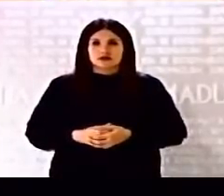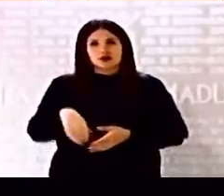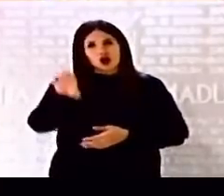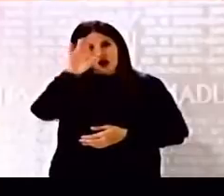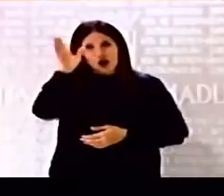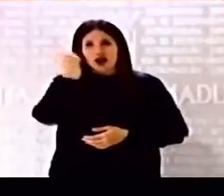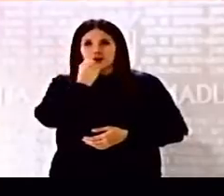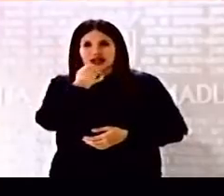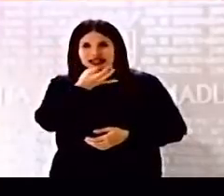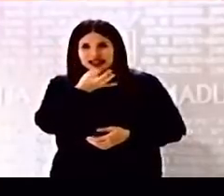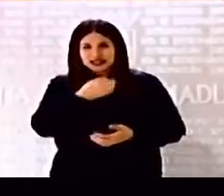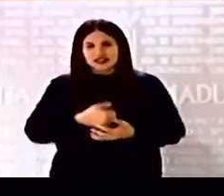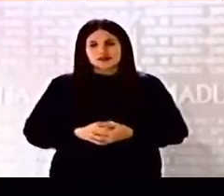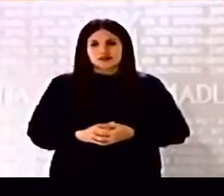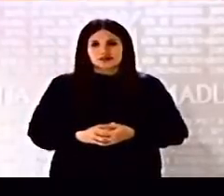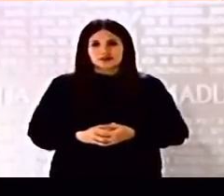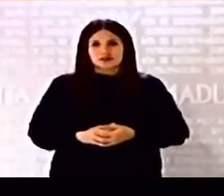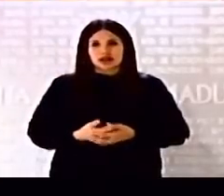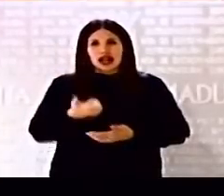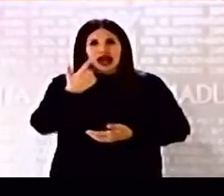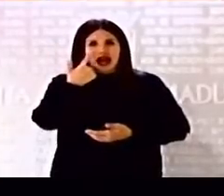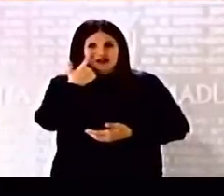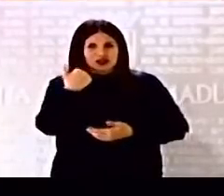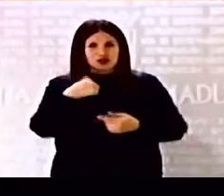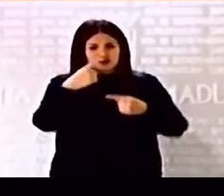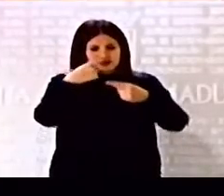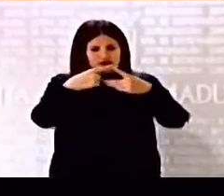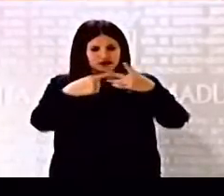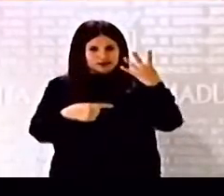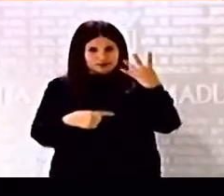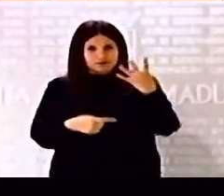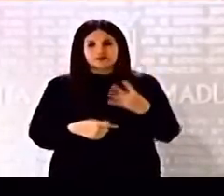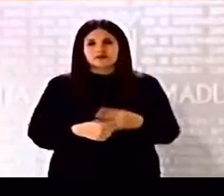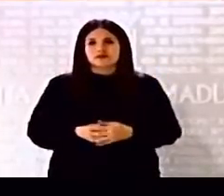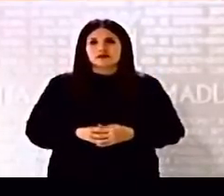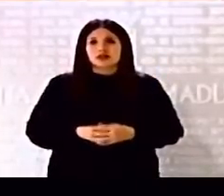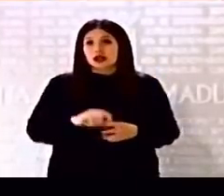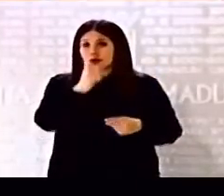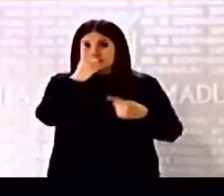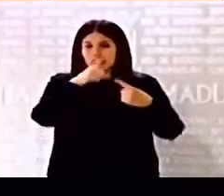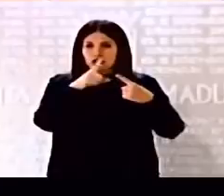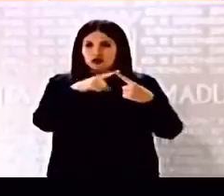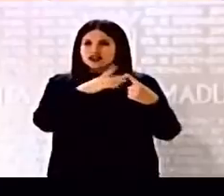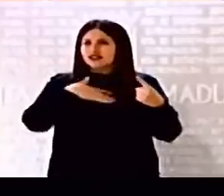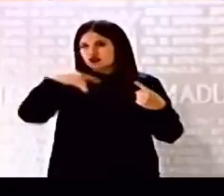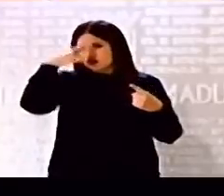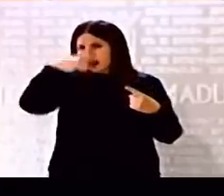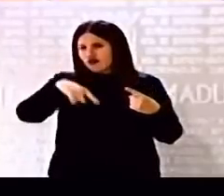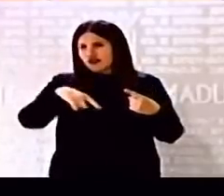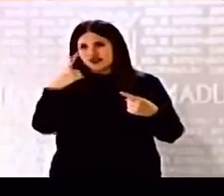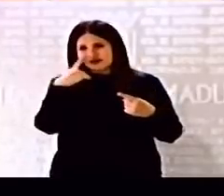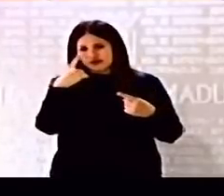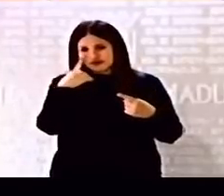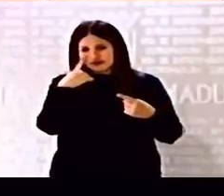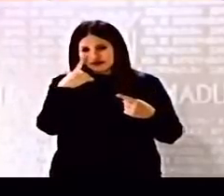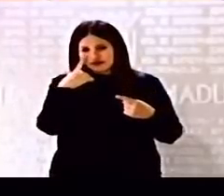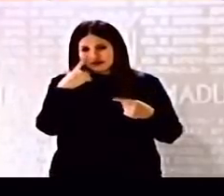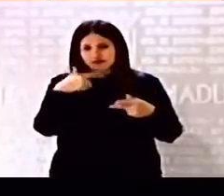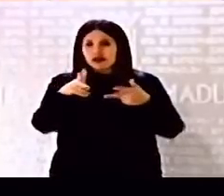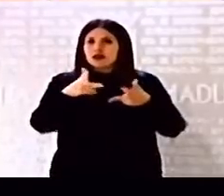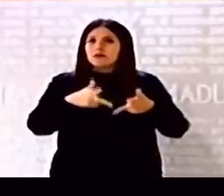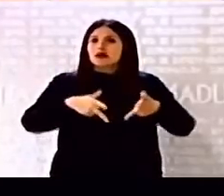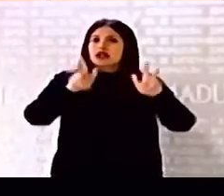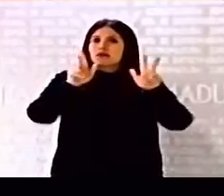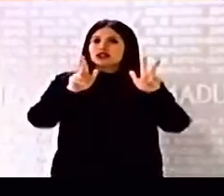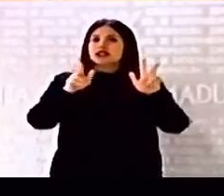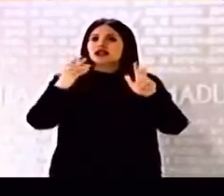Hola, buenas tardes. A ver, varias cuestiones. En primer lugar, quería saber si va a estar permitida la